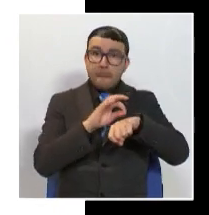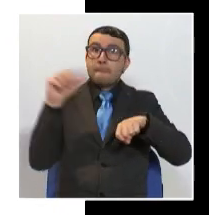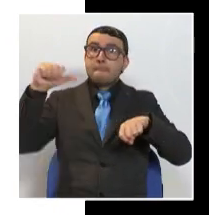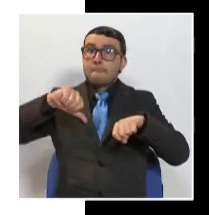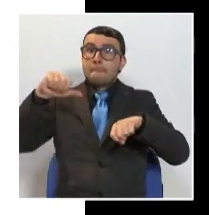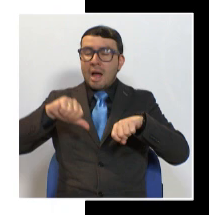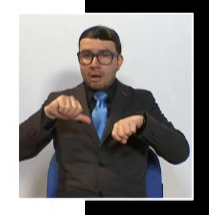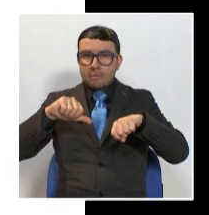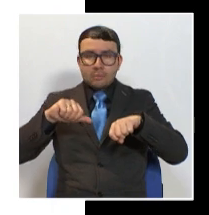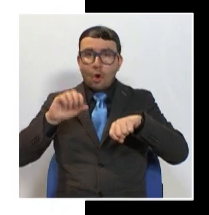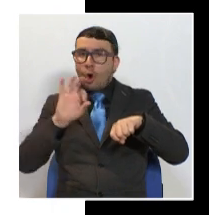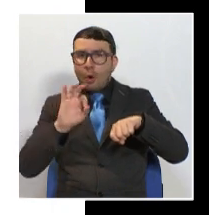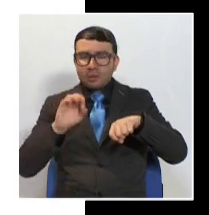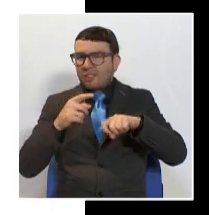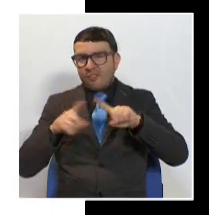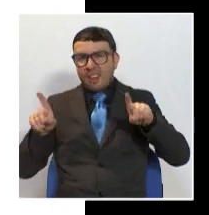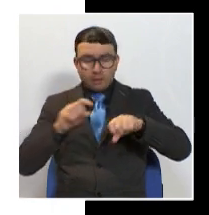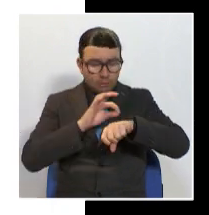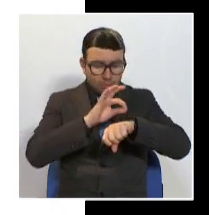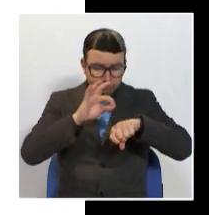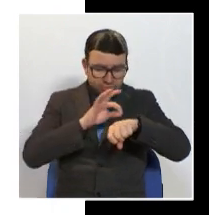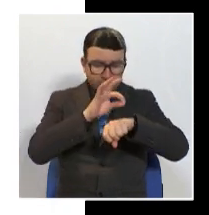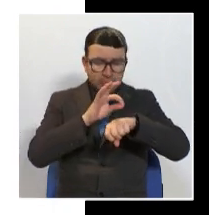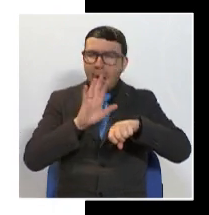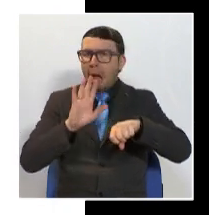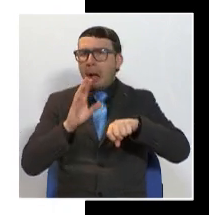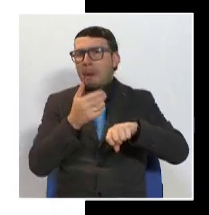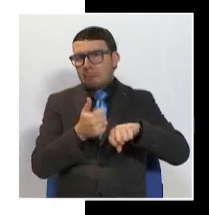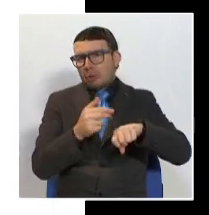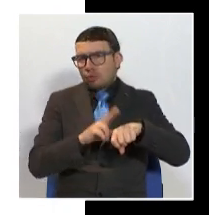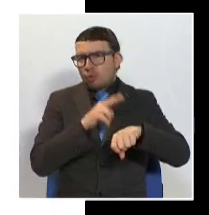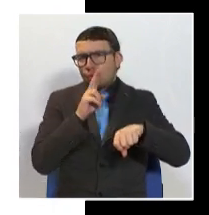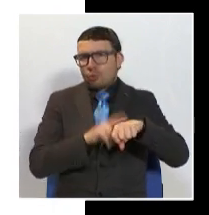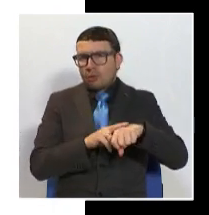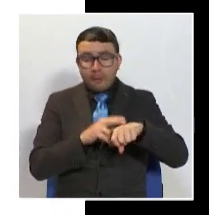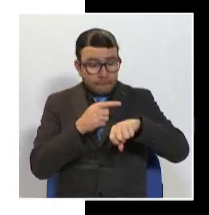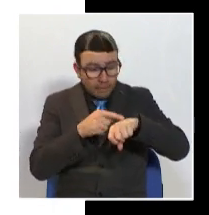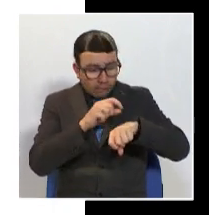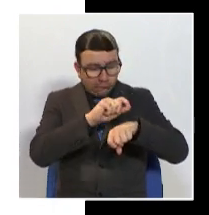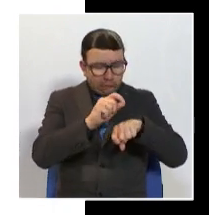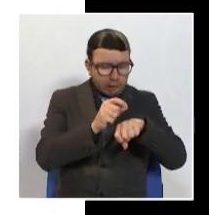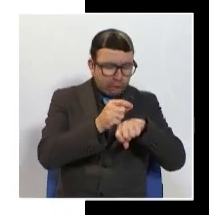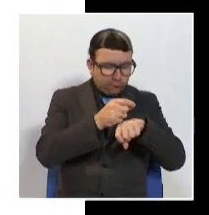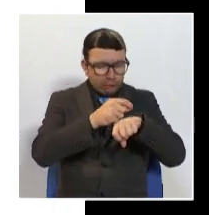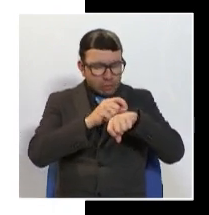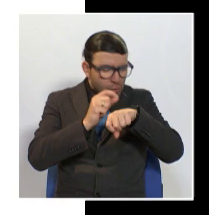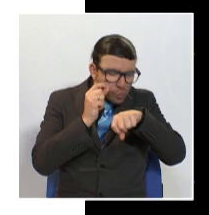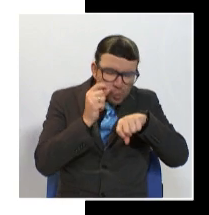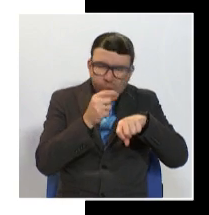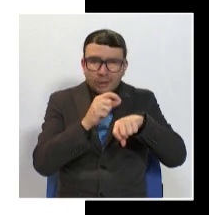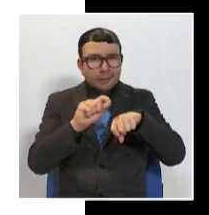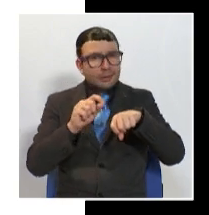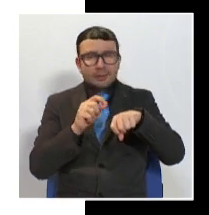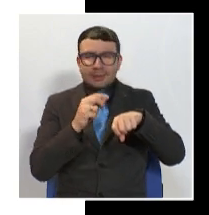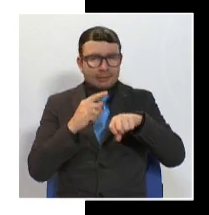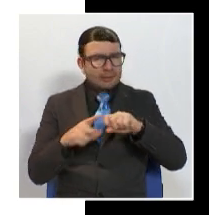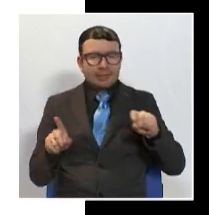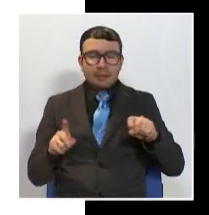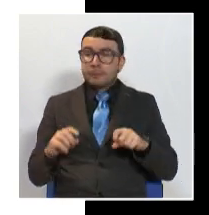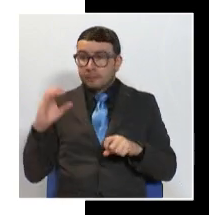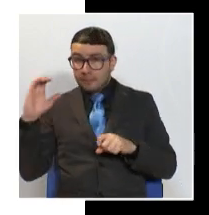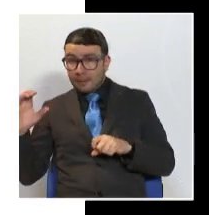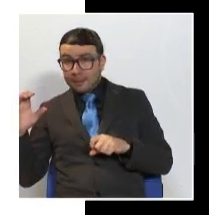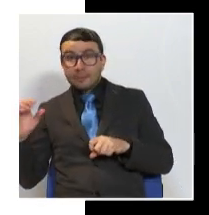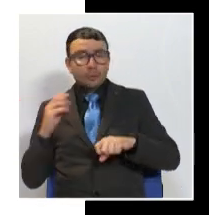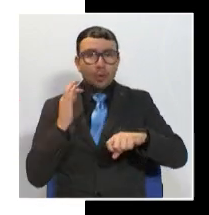podemos seguir completamente. En una lesión maligna esos bordes se difuminan, son difíciles de determinar. El C-color, si una